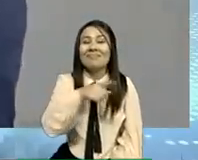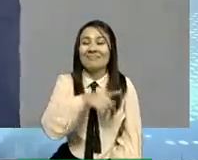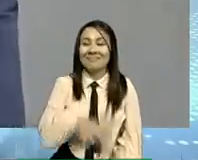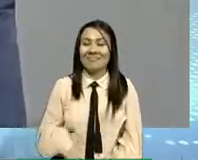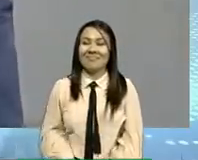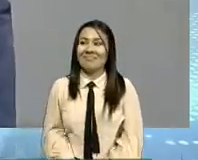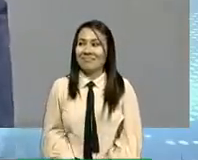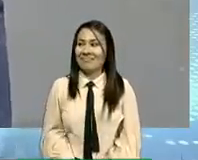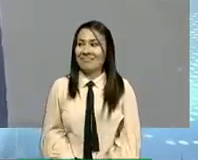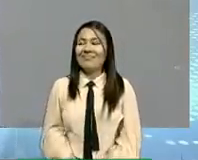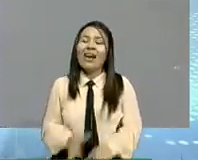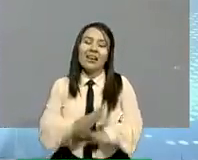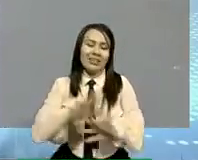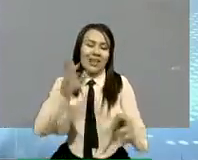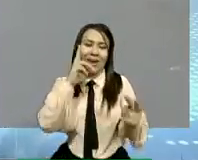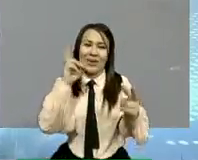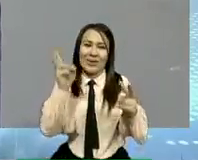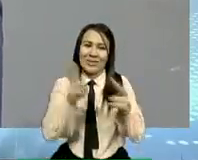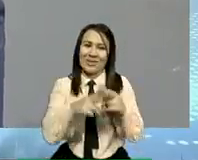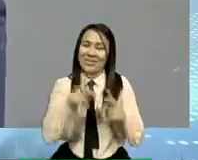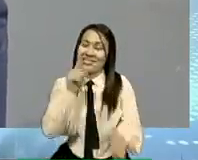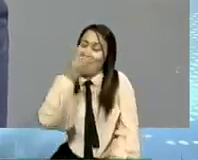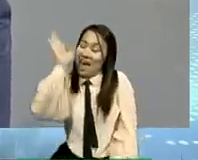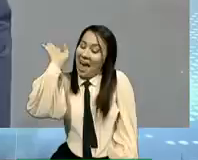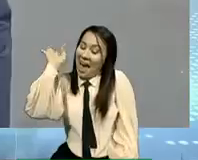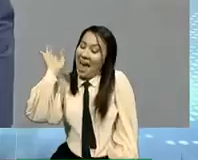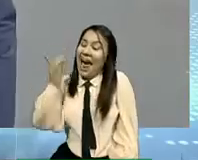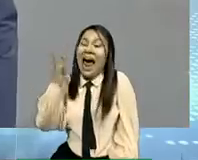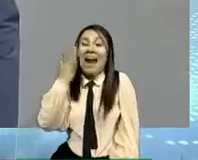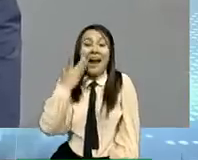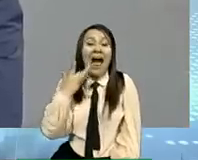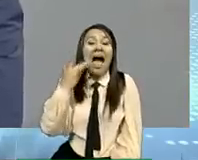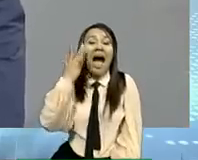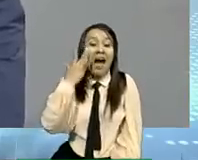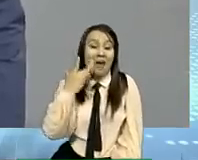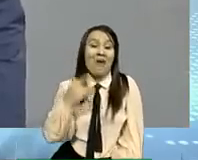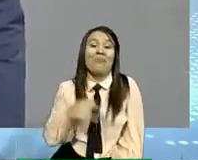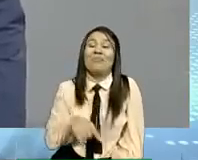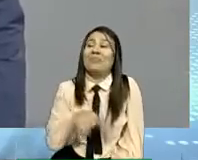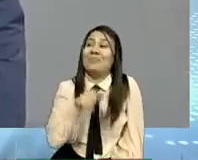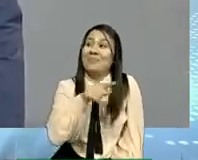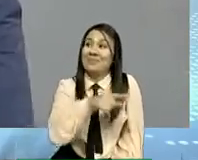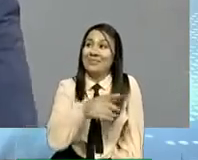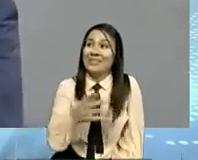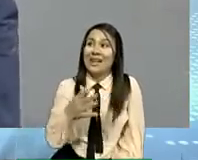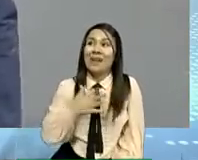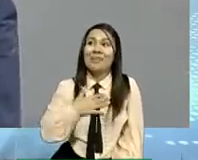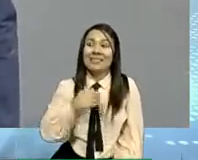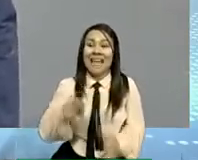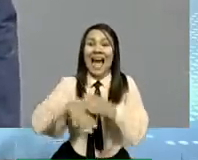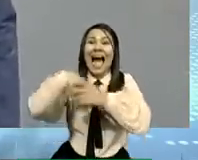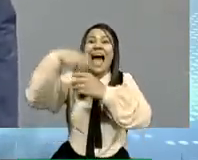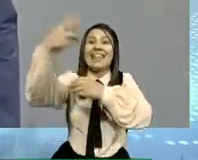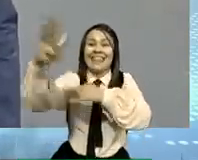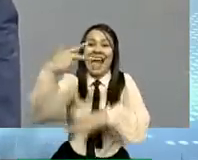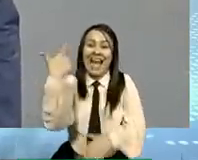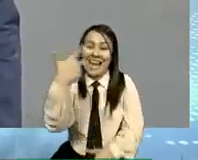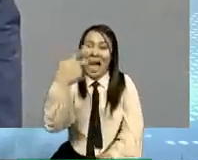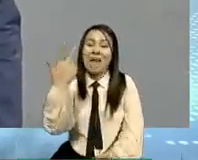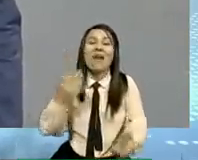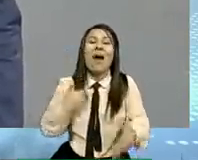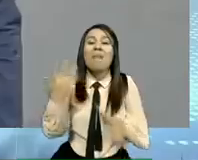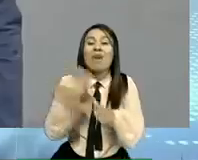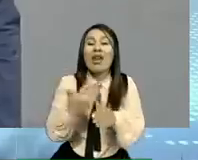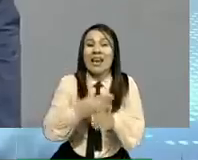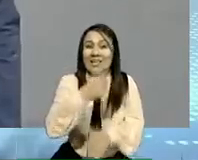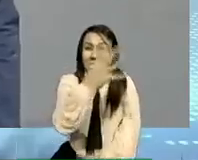Exactamente. Ya todos conocen la situación. Así. Señora Arévalo, salga de atrás de la cámara. ¿Qué hace atrás de la cámara? Porque está la